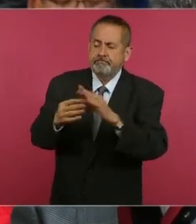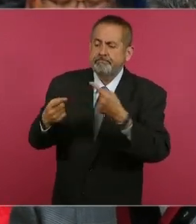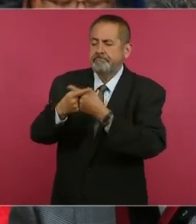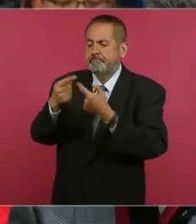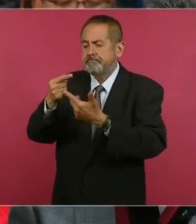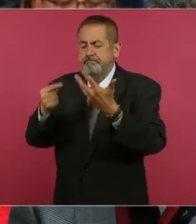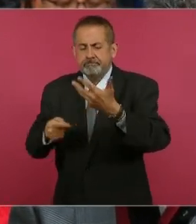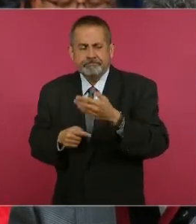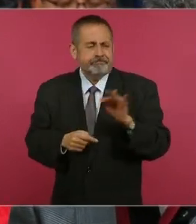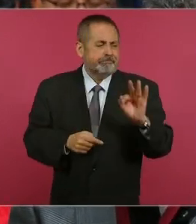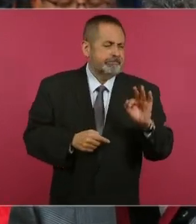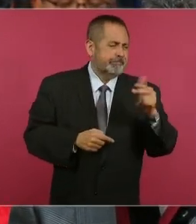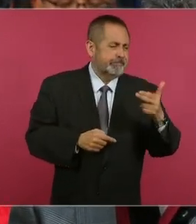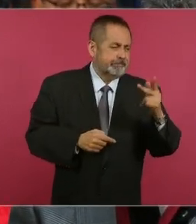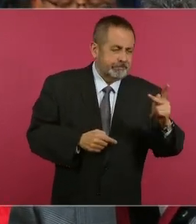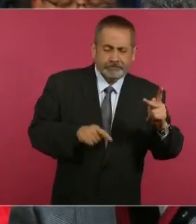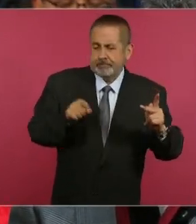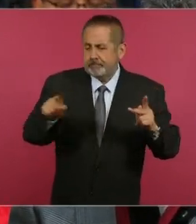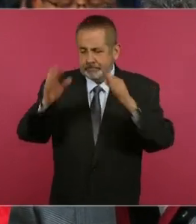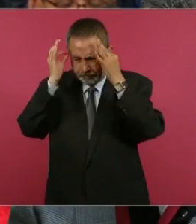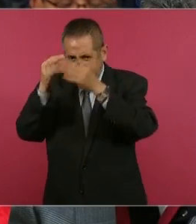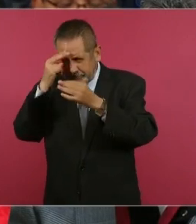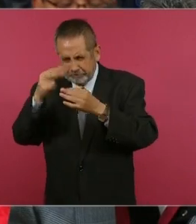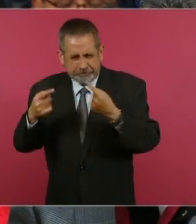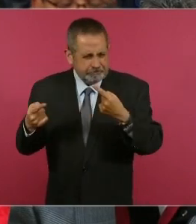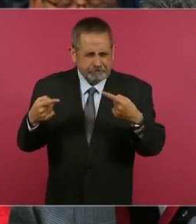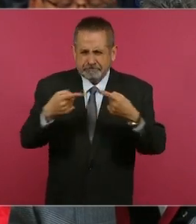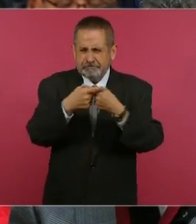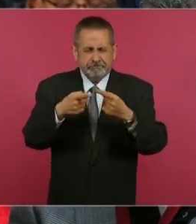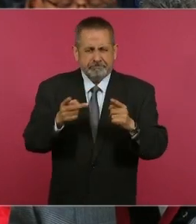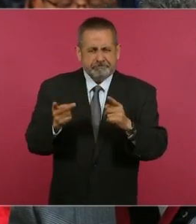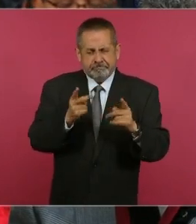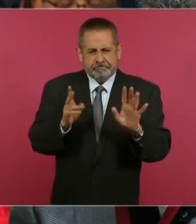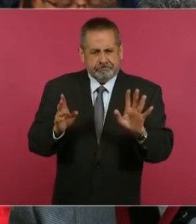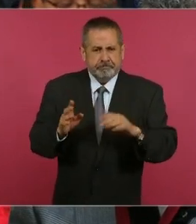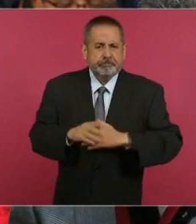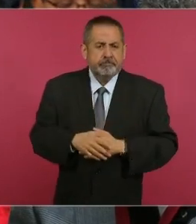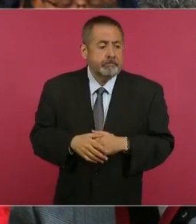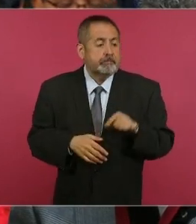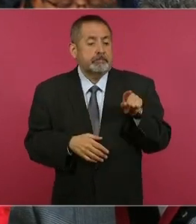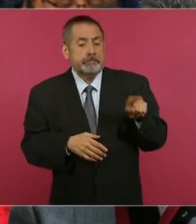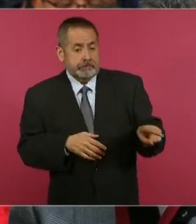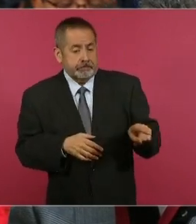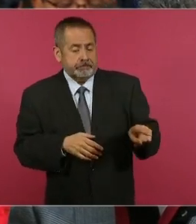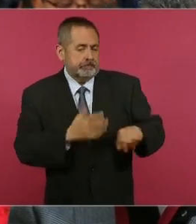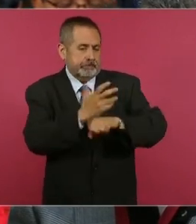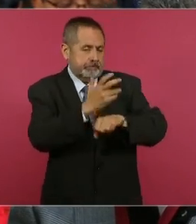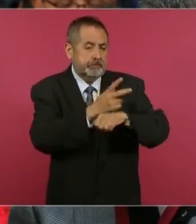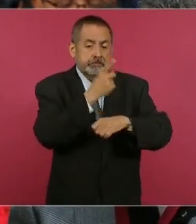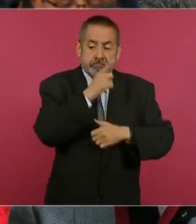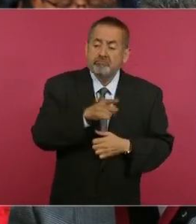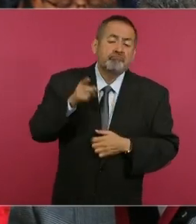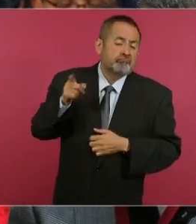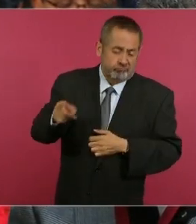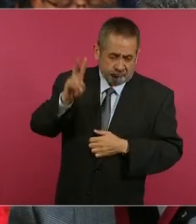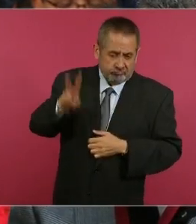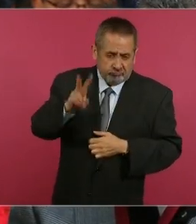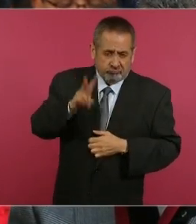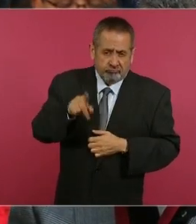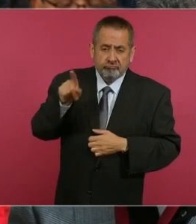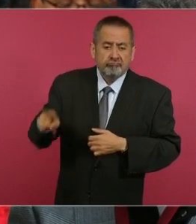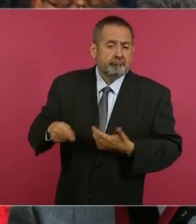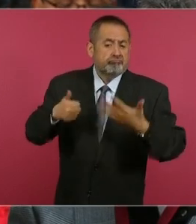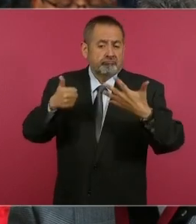la FHP y el cónsul de México en Orlando, Juan Sabines Guerrero. La FHP sostiene que López Aguilar transportaba 6